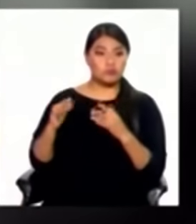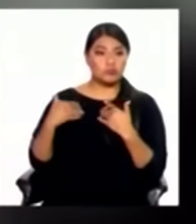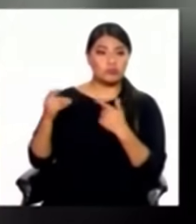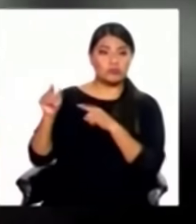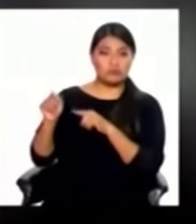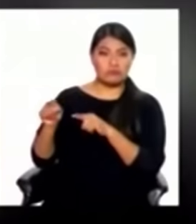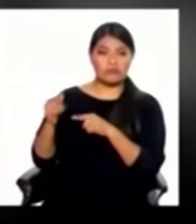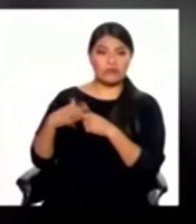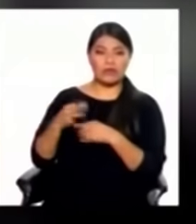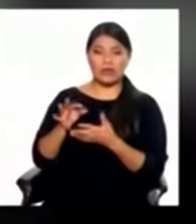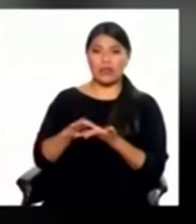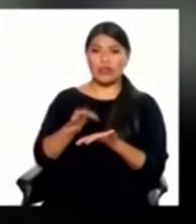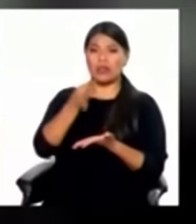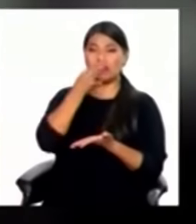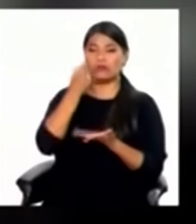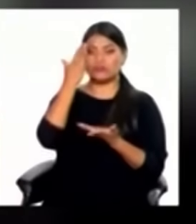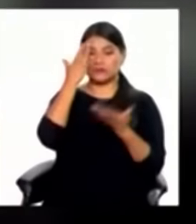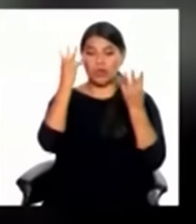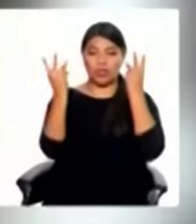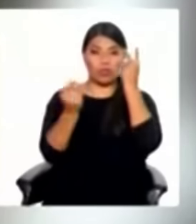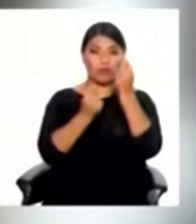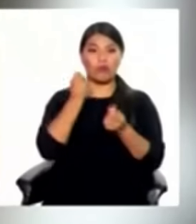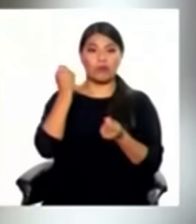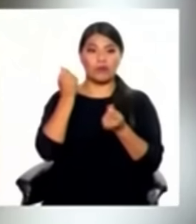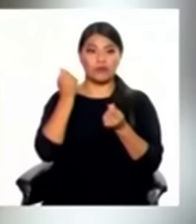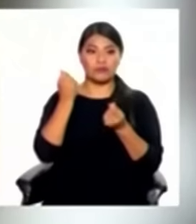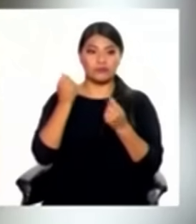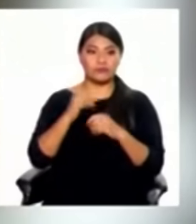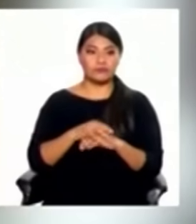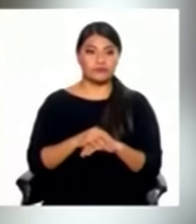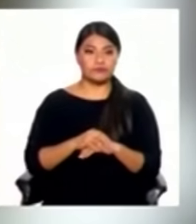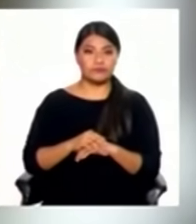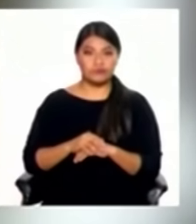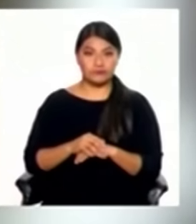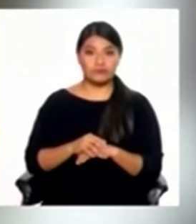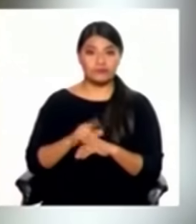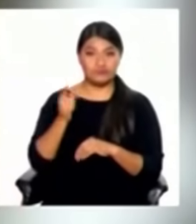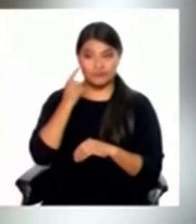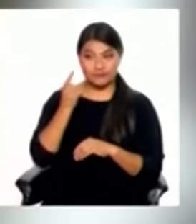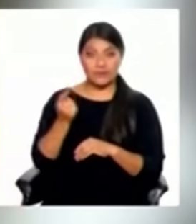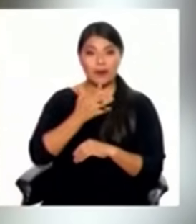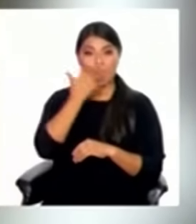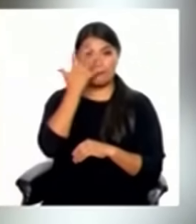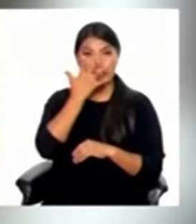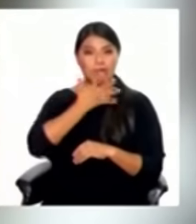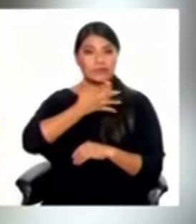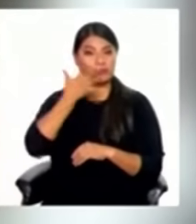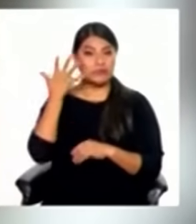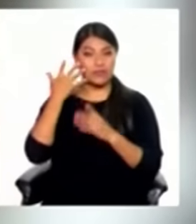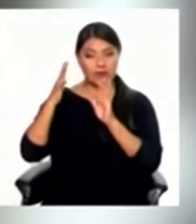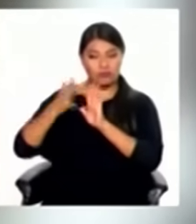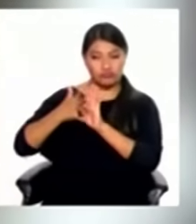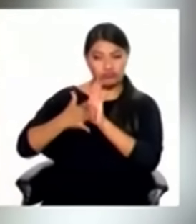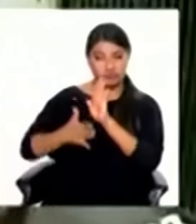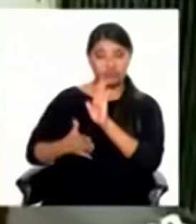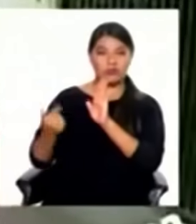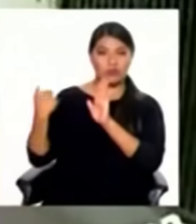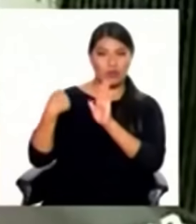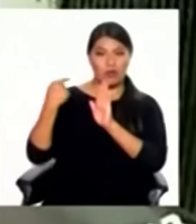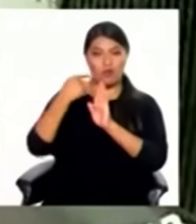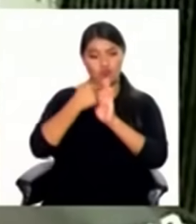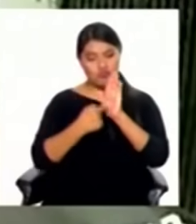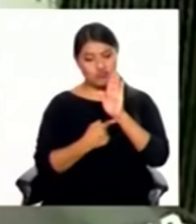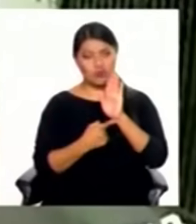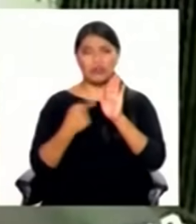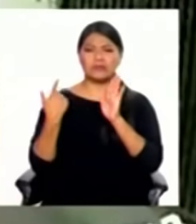sido dopada. Hemos tenido que cambiar al blanco y negro para que se vean esas imágenes, pero no podíamos dejar de callar y mostrar